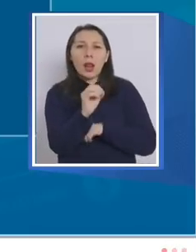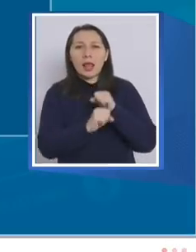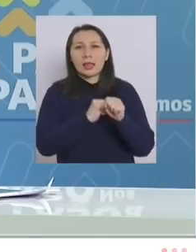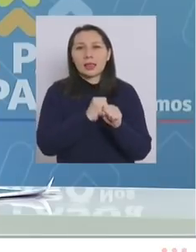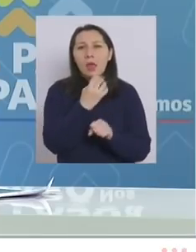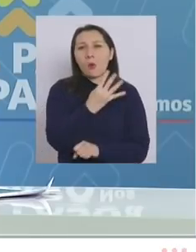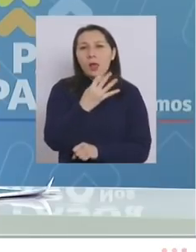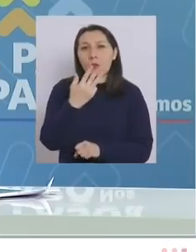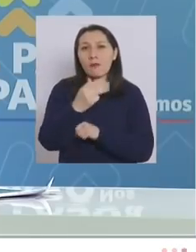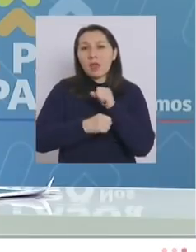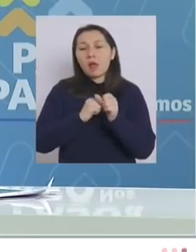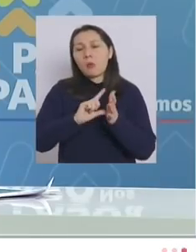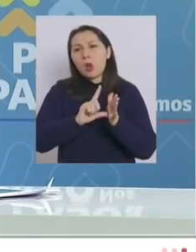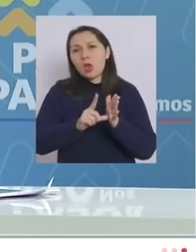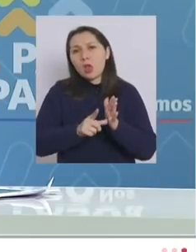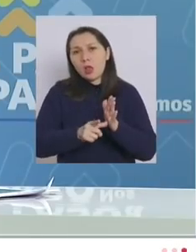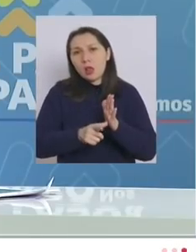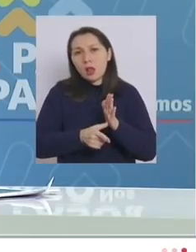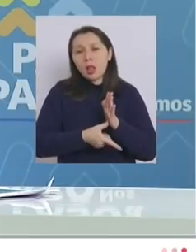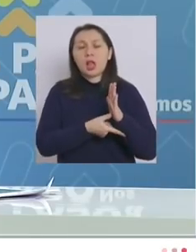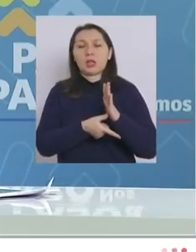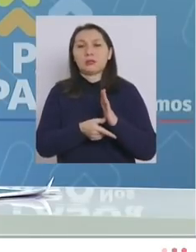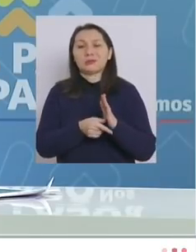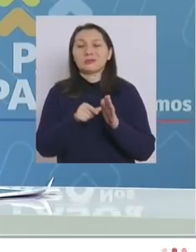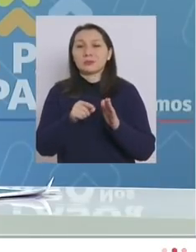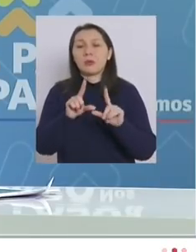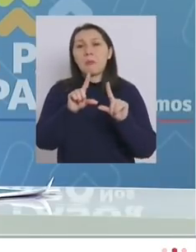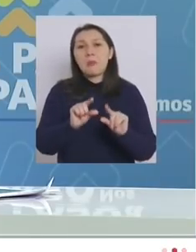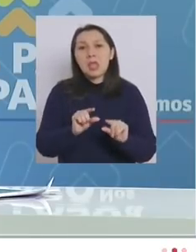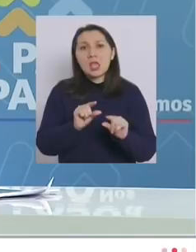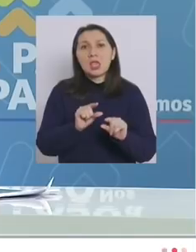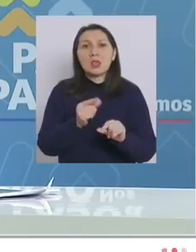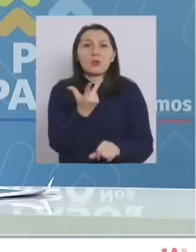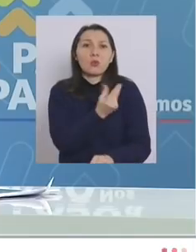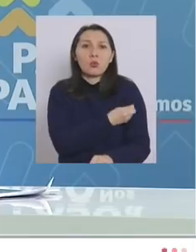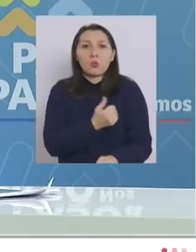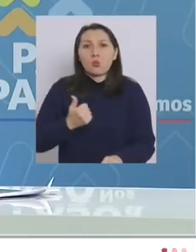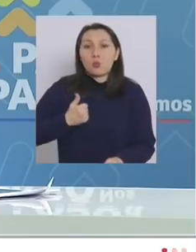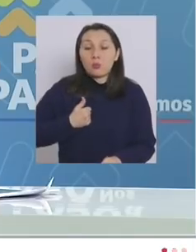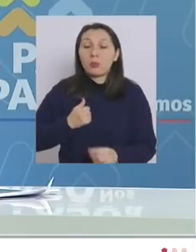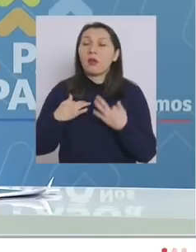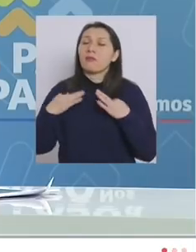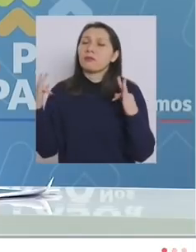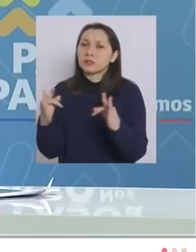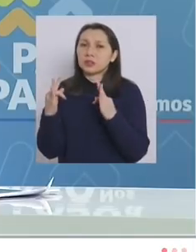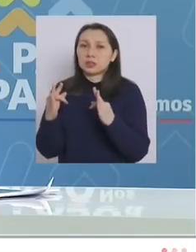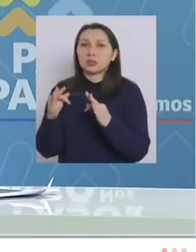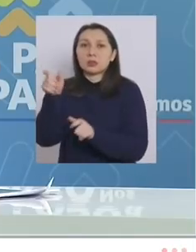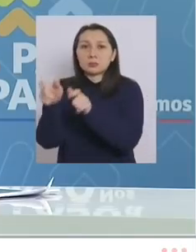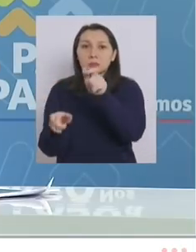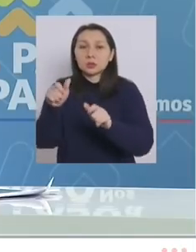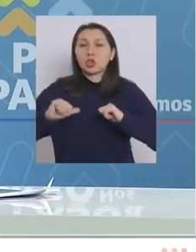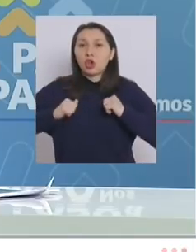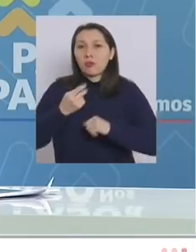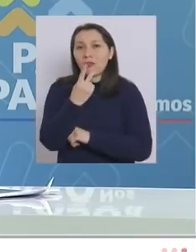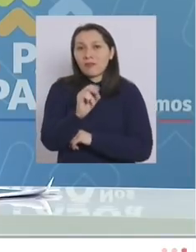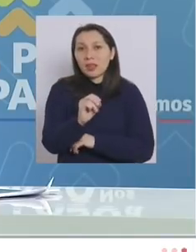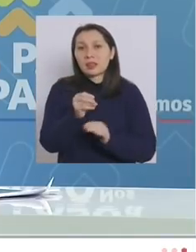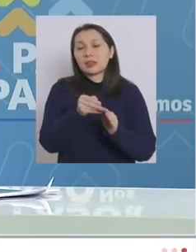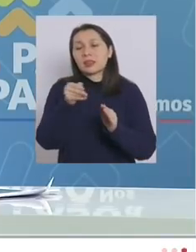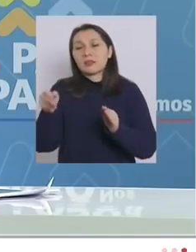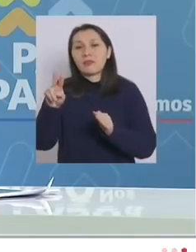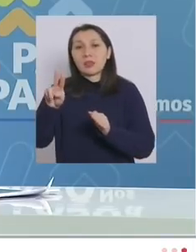40 y 49 años han sido más lentos y tienen un menor porcentaje de vacunación. Felicito a los más jóvenes entre 20 y